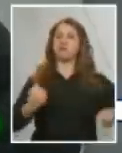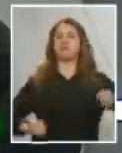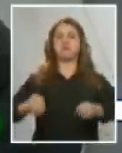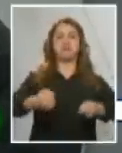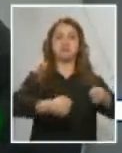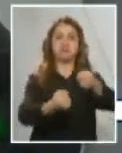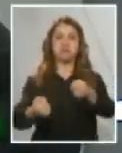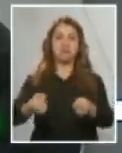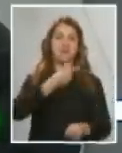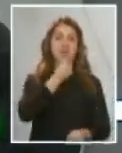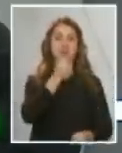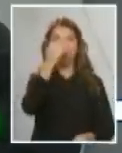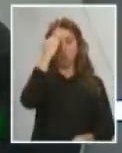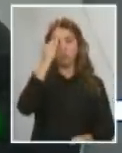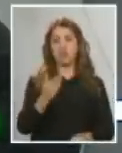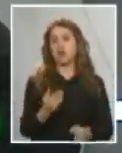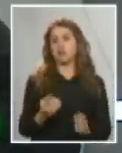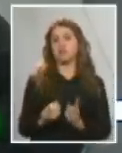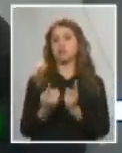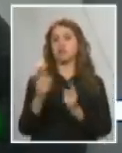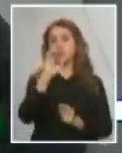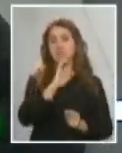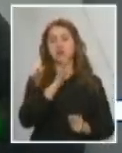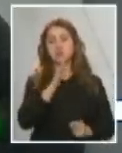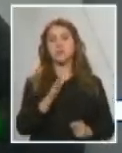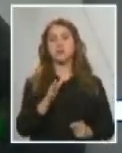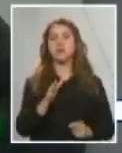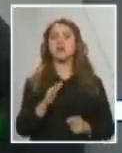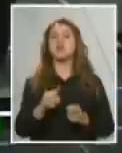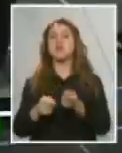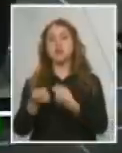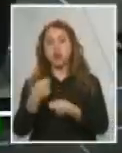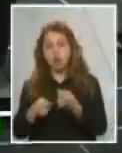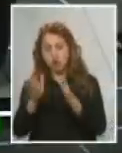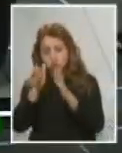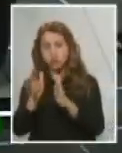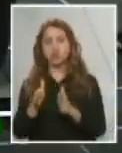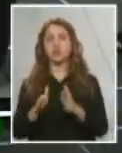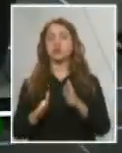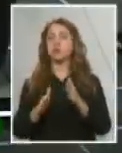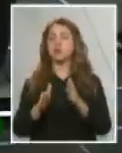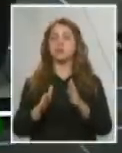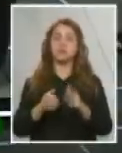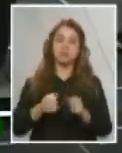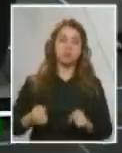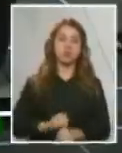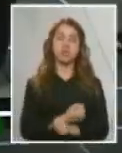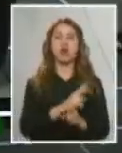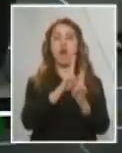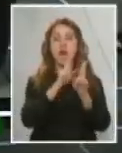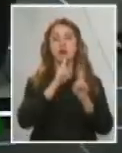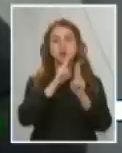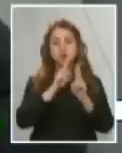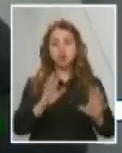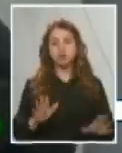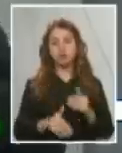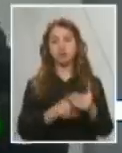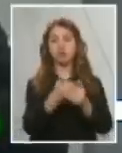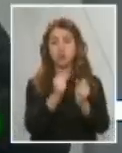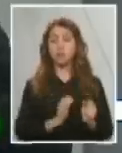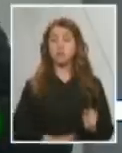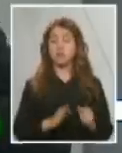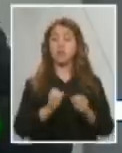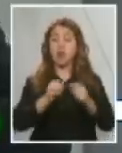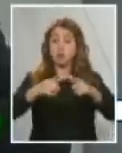sea, No envía fotos y cuánta cosa. Entonces, más allá de lo que sea el negocio, más allá de que, pucha, ojalá resulte y ojalá podamos